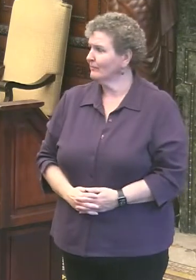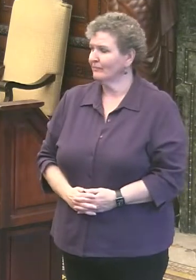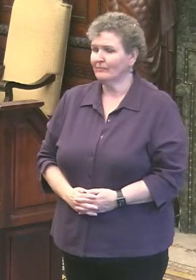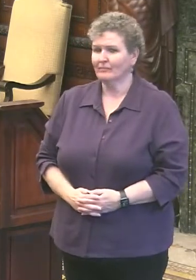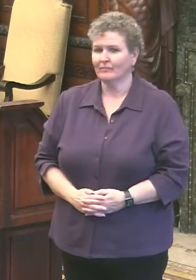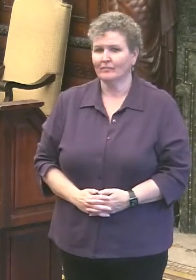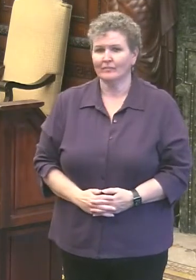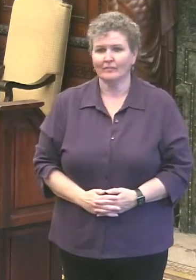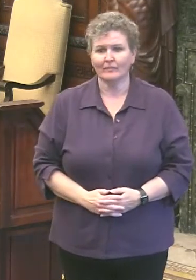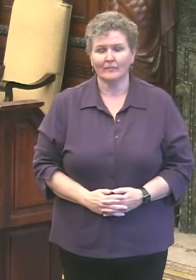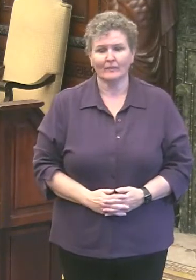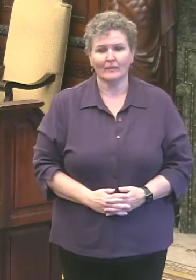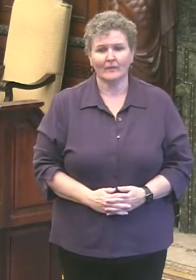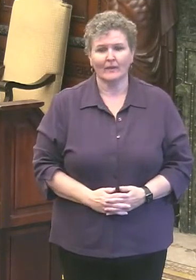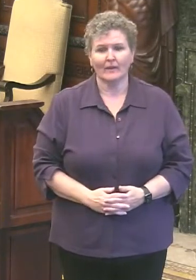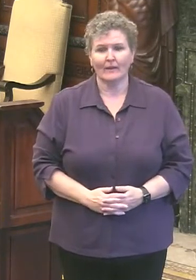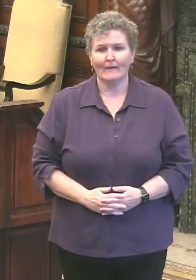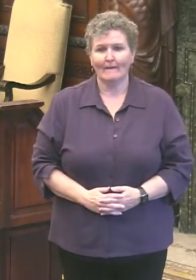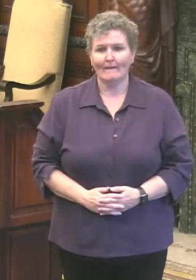número de casos se